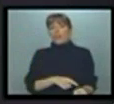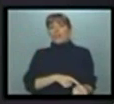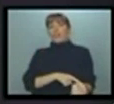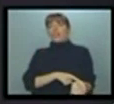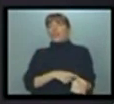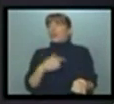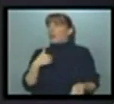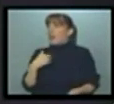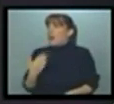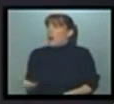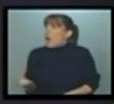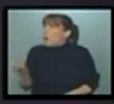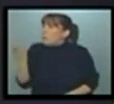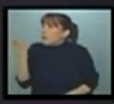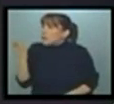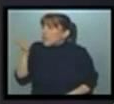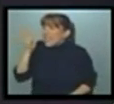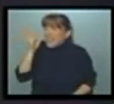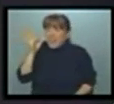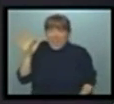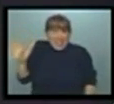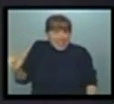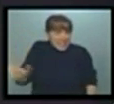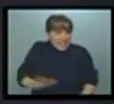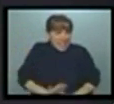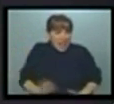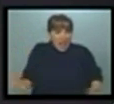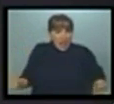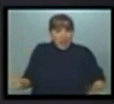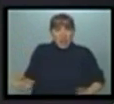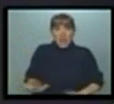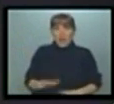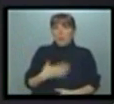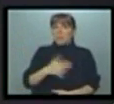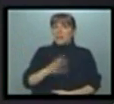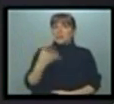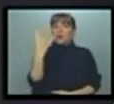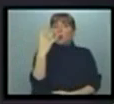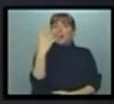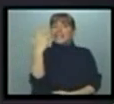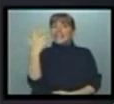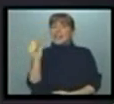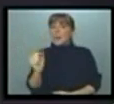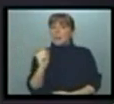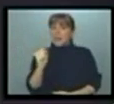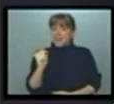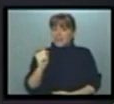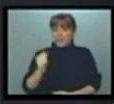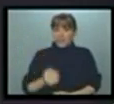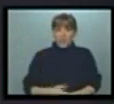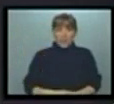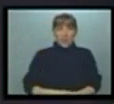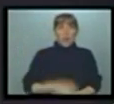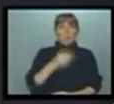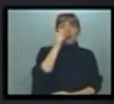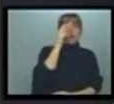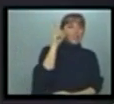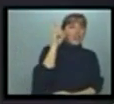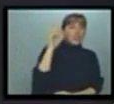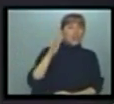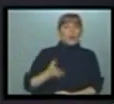muy importante el impacto. El paquete de cigarrillos más caro va a estar en torno a los 43 pesos. Se fue, creo que de los 28 a los